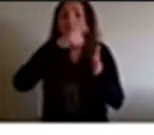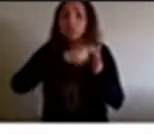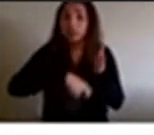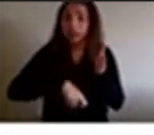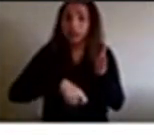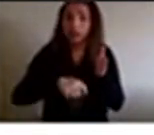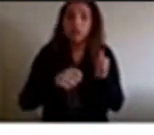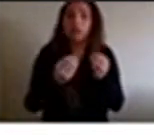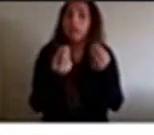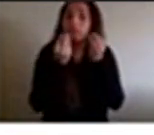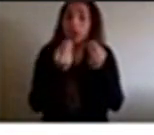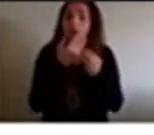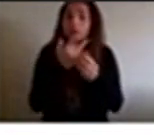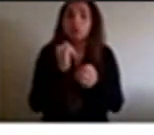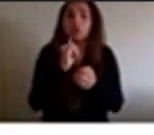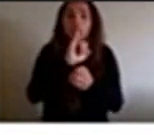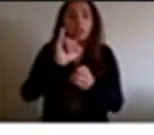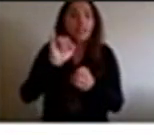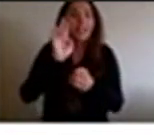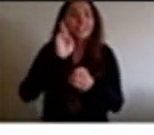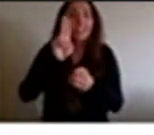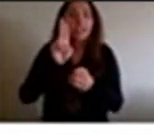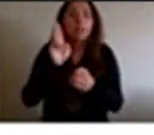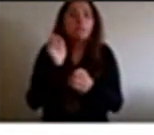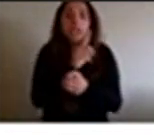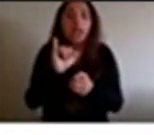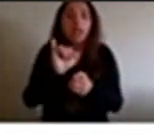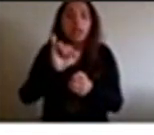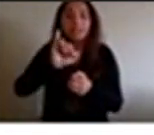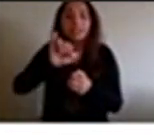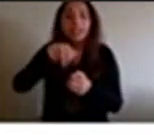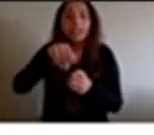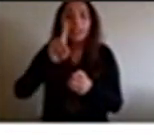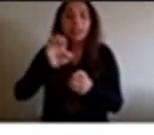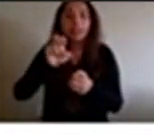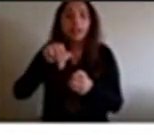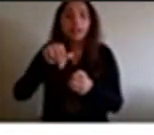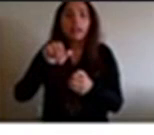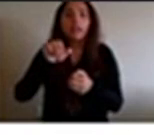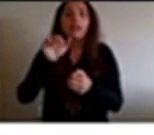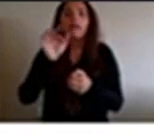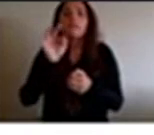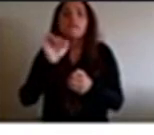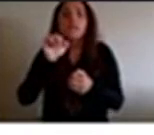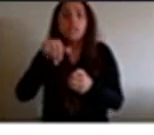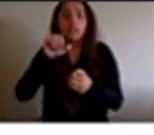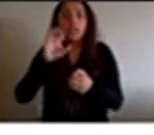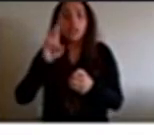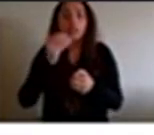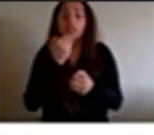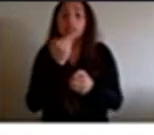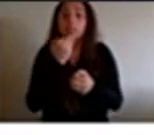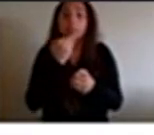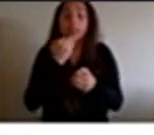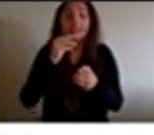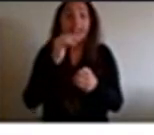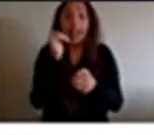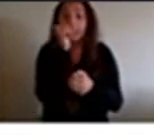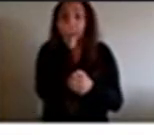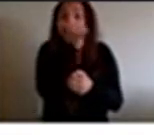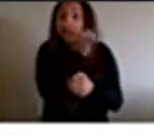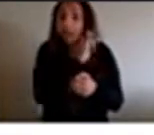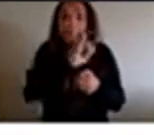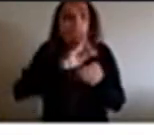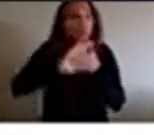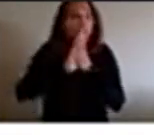lo cual es una buena noticia. La gran mayoría también de jornada completa, lo cual también es una buena noticia. Pero hay una brecha todavía